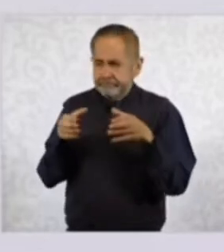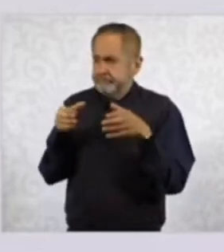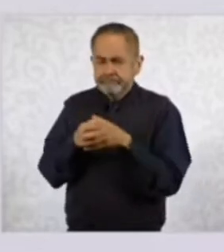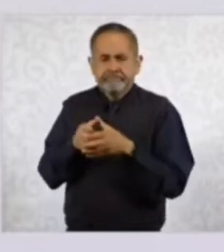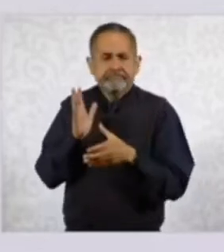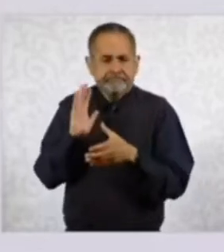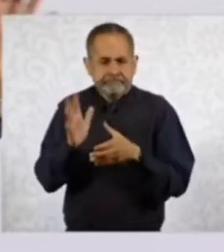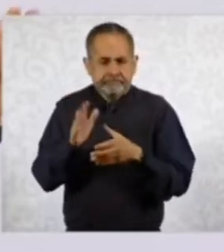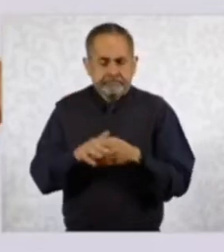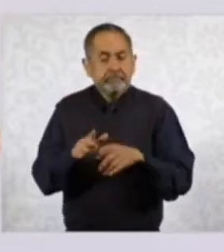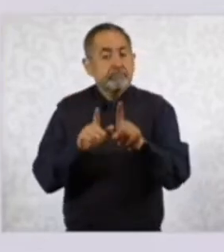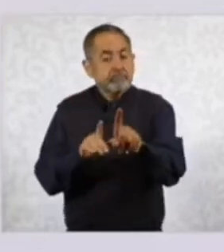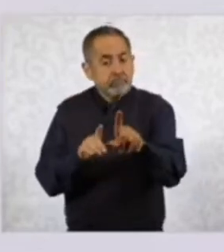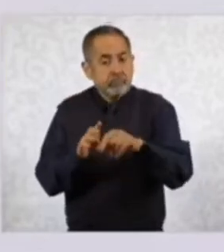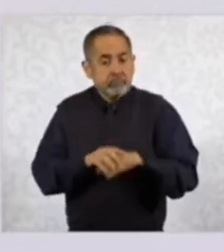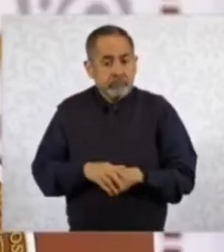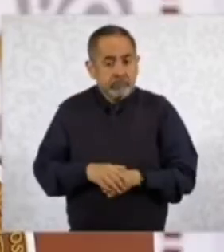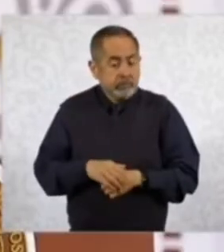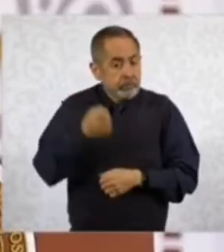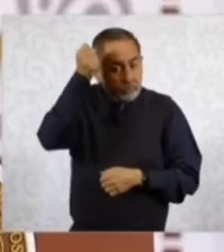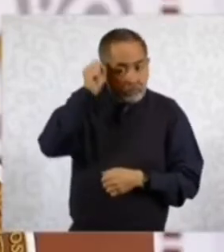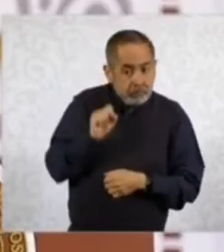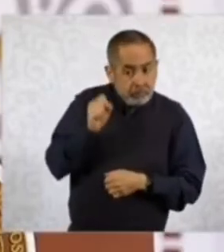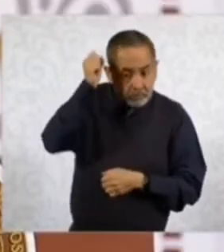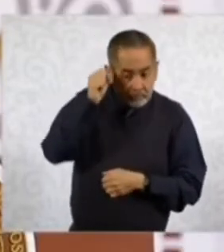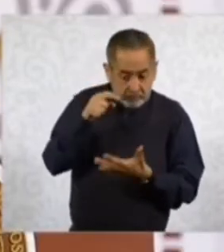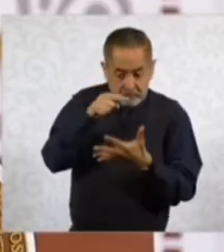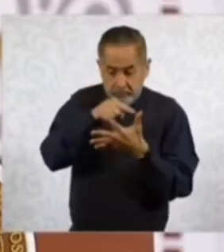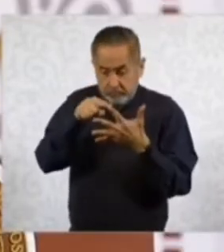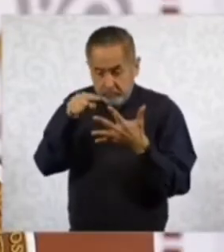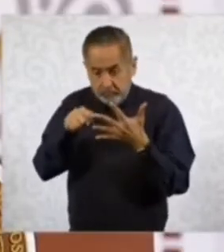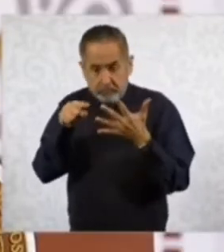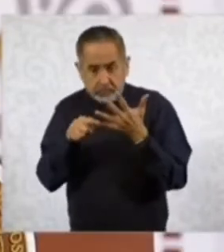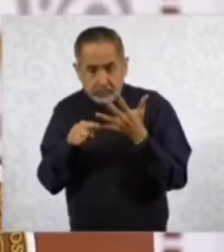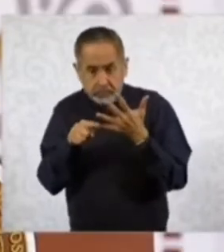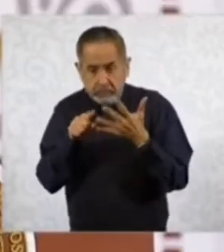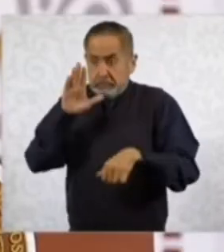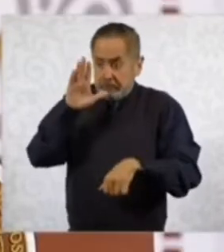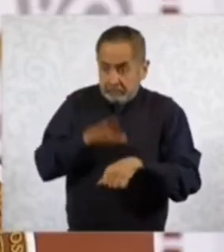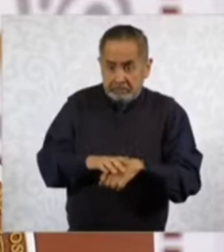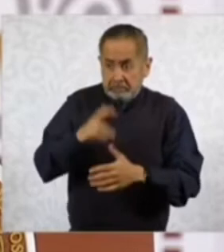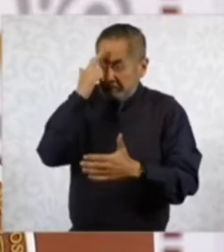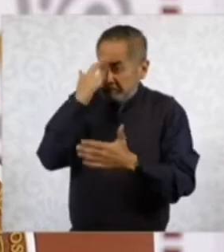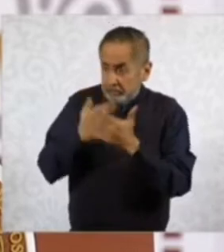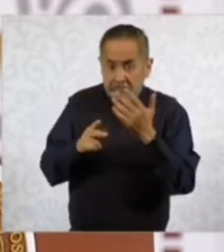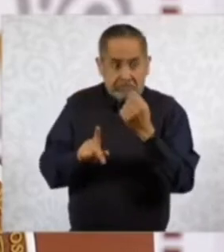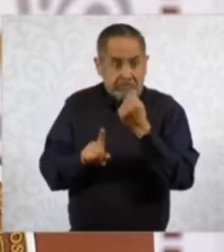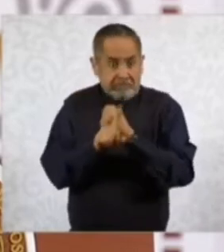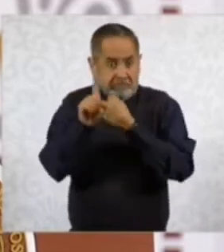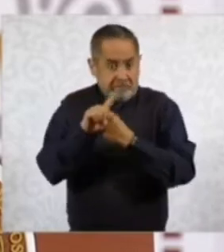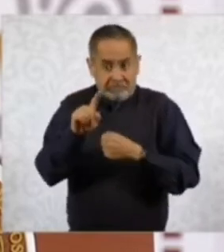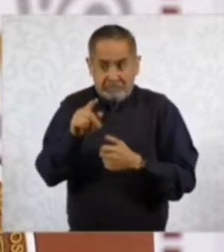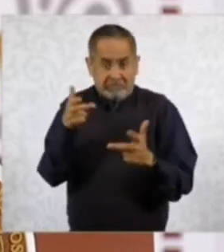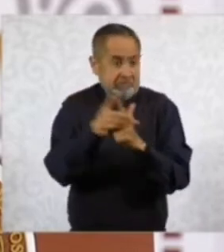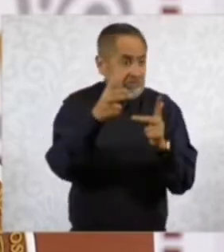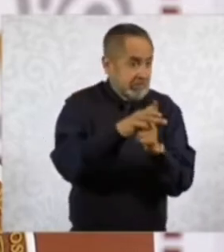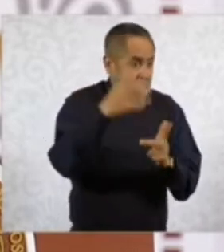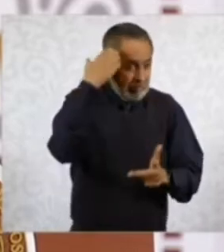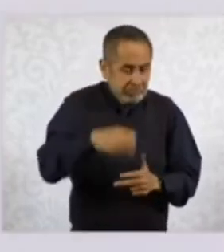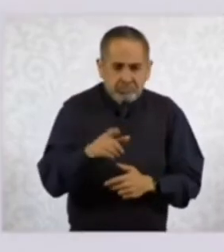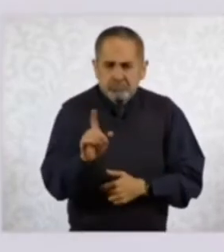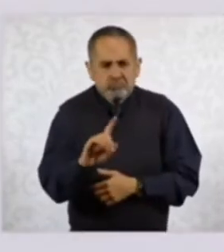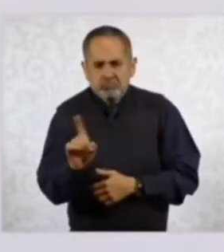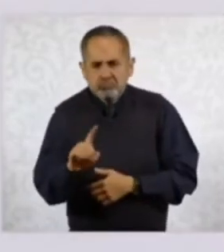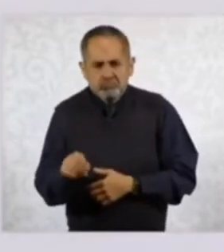Por cierto, Sinaloa no aparece entre los 5 estados de más número de homicidios. El